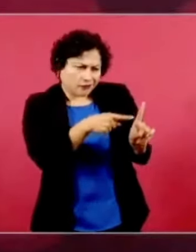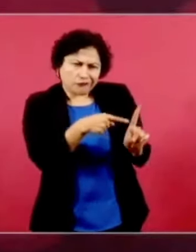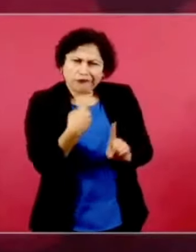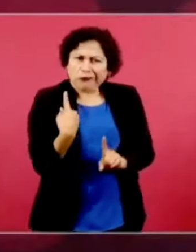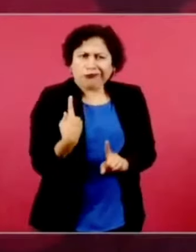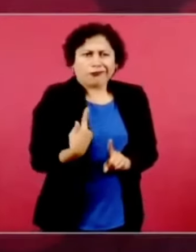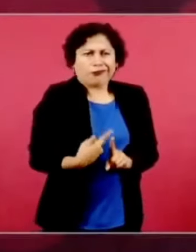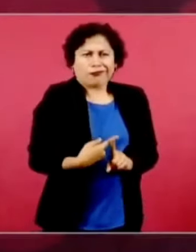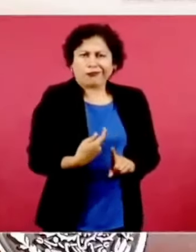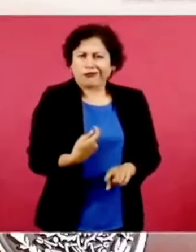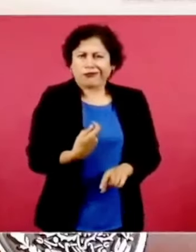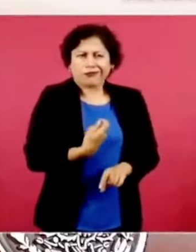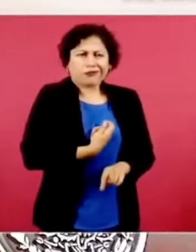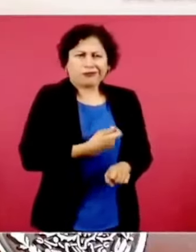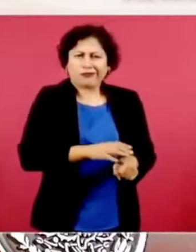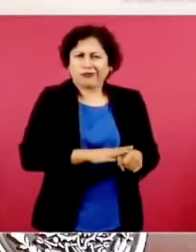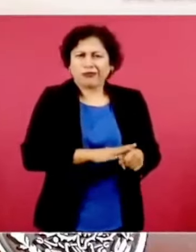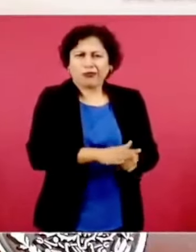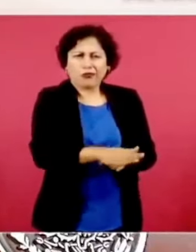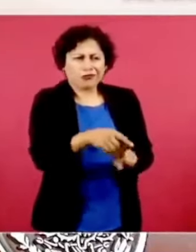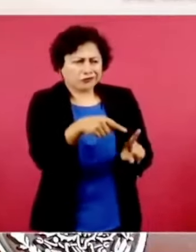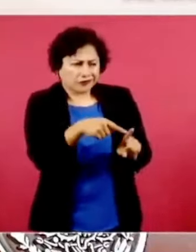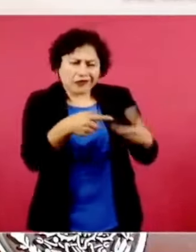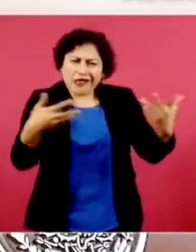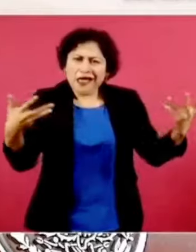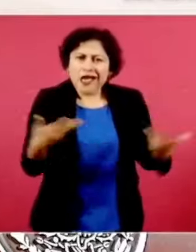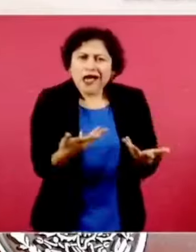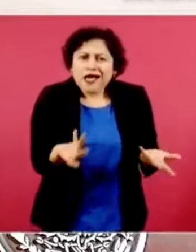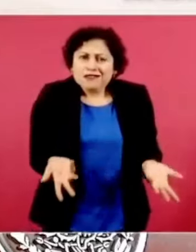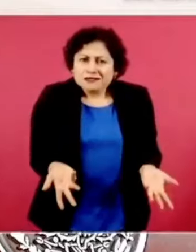Vamos a hablar de Morelos.